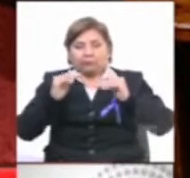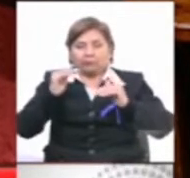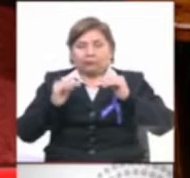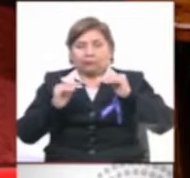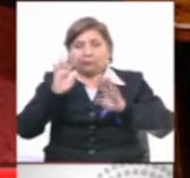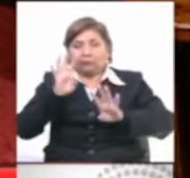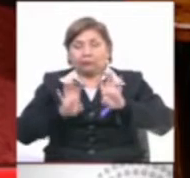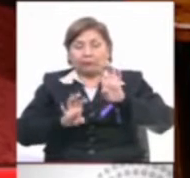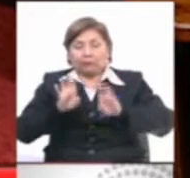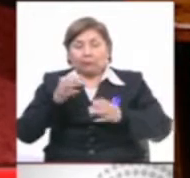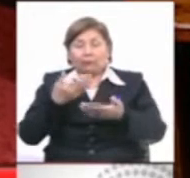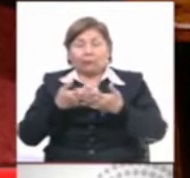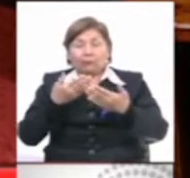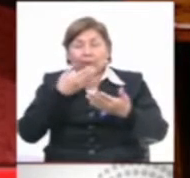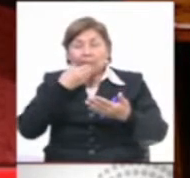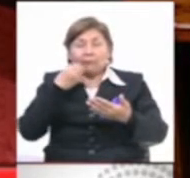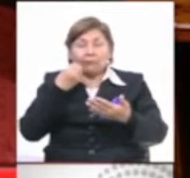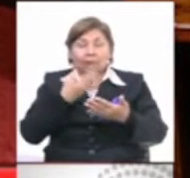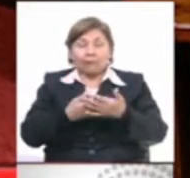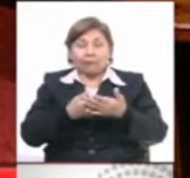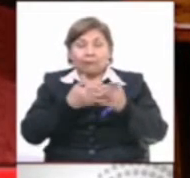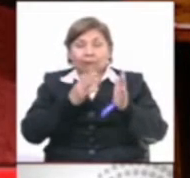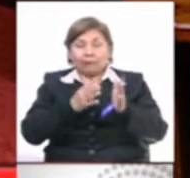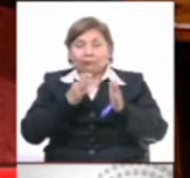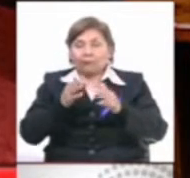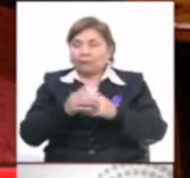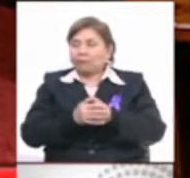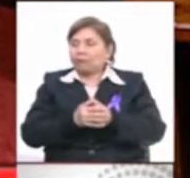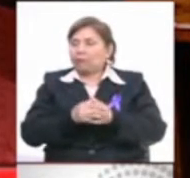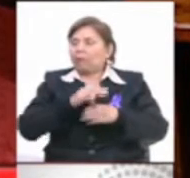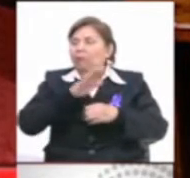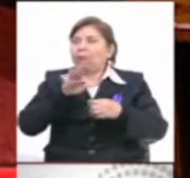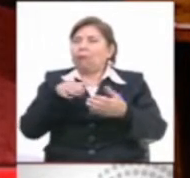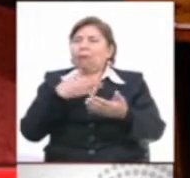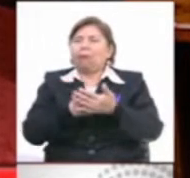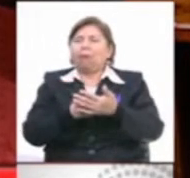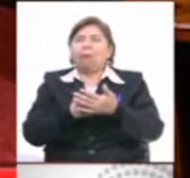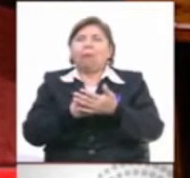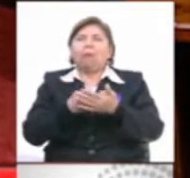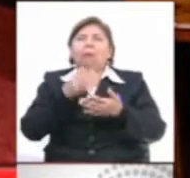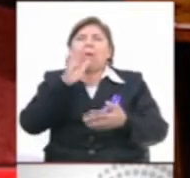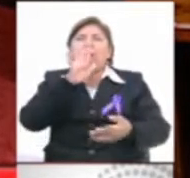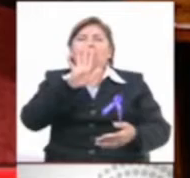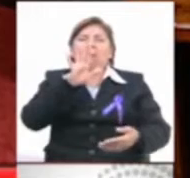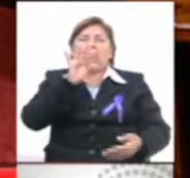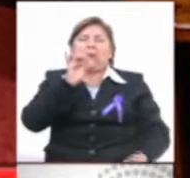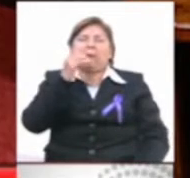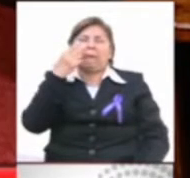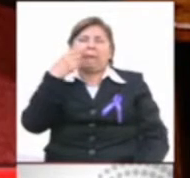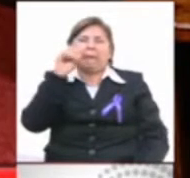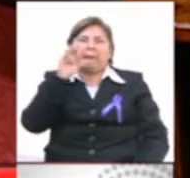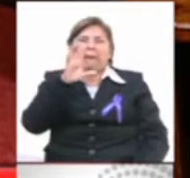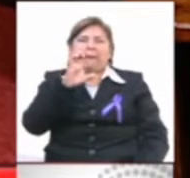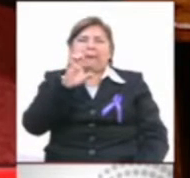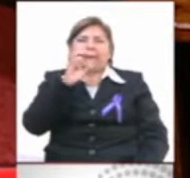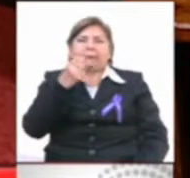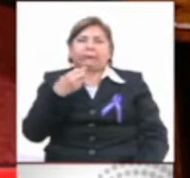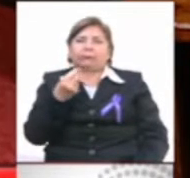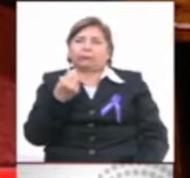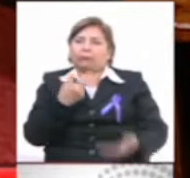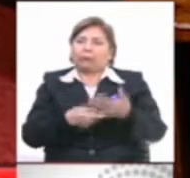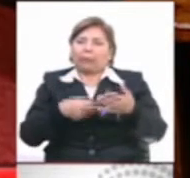y facilitará una mejor programación. En total, se han asignado 58.500 millones